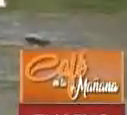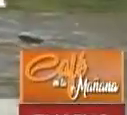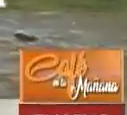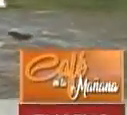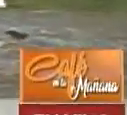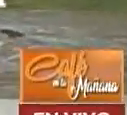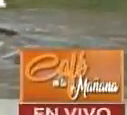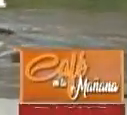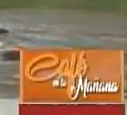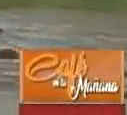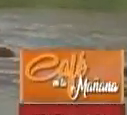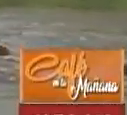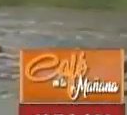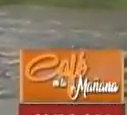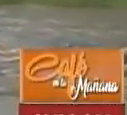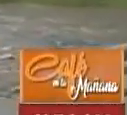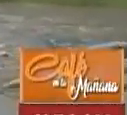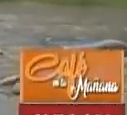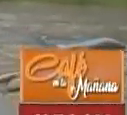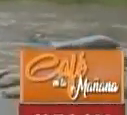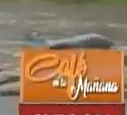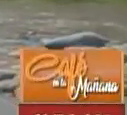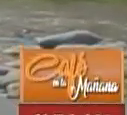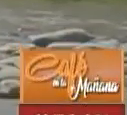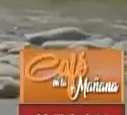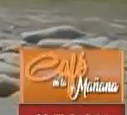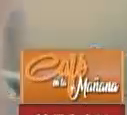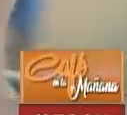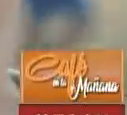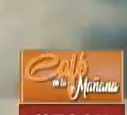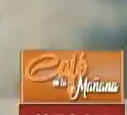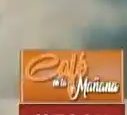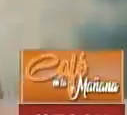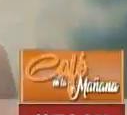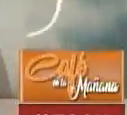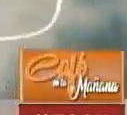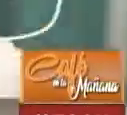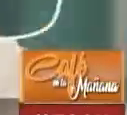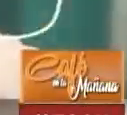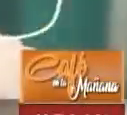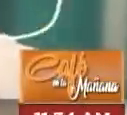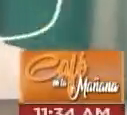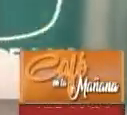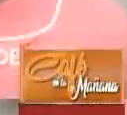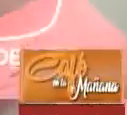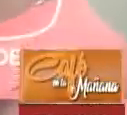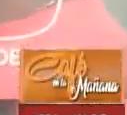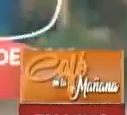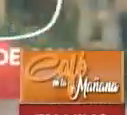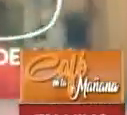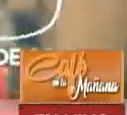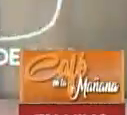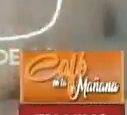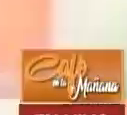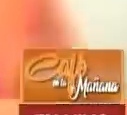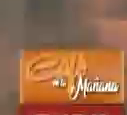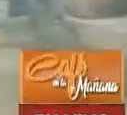la Venezuela socialista hacia allá vamos el compromiso está echado la suerte está echada